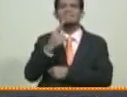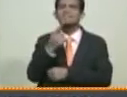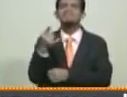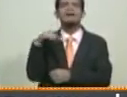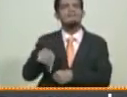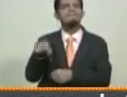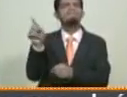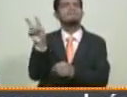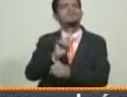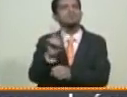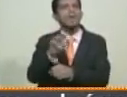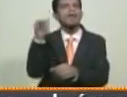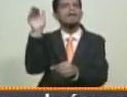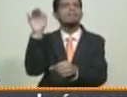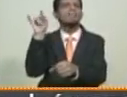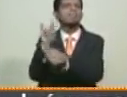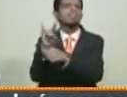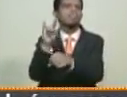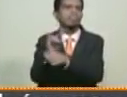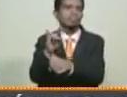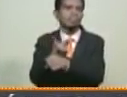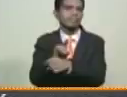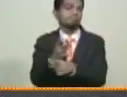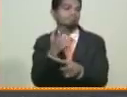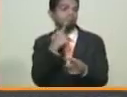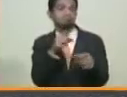sistema. Ese es su sistema. Por primera vez,